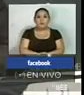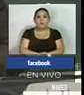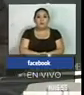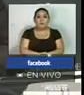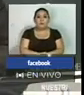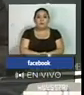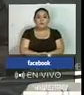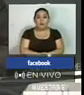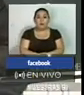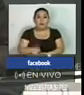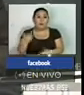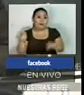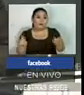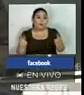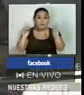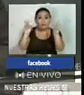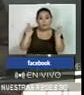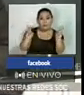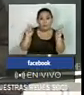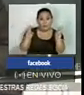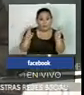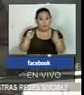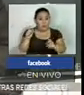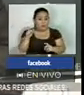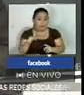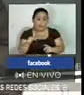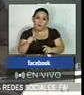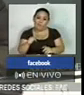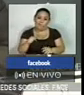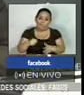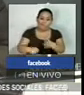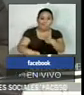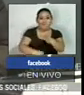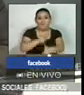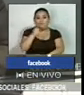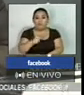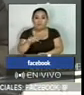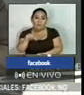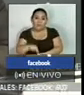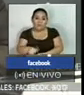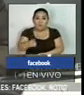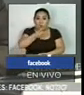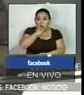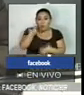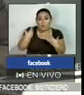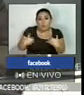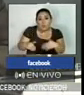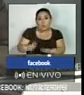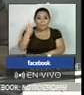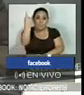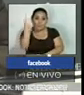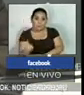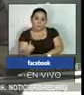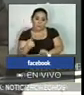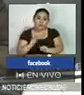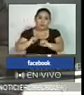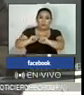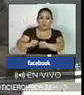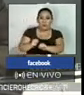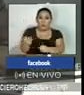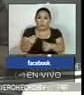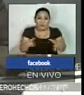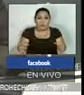En el sentido de, nos tocó lamentablemente dar la noticia de la decimosexta persona fallecida, un paciente